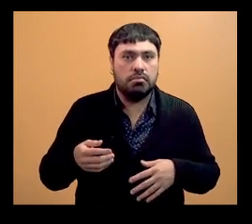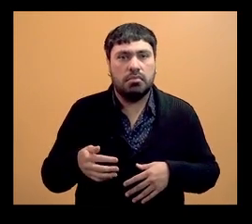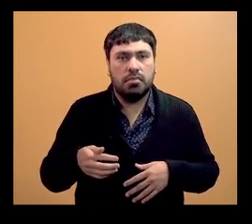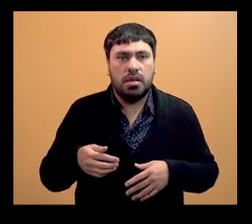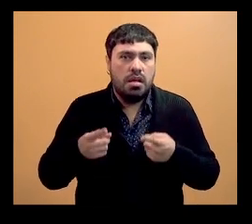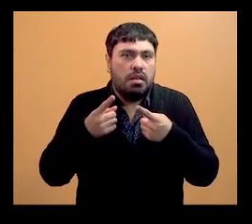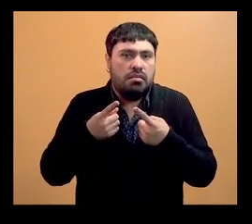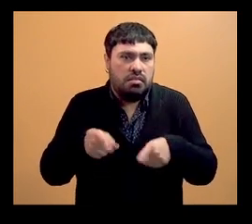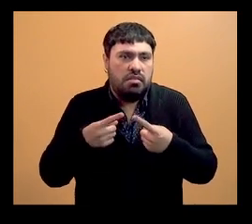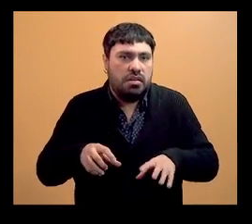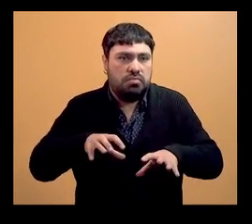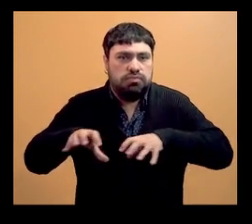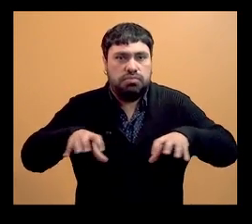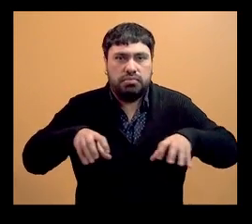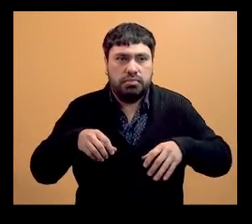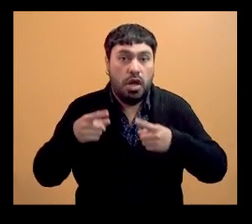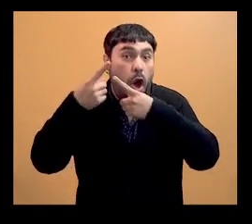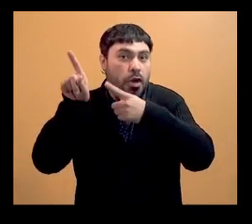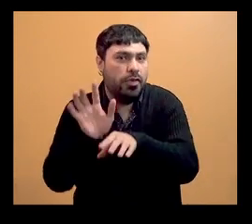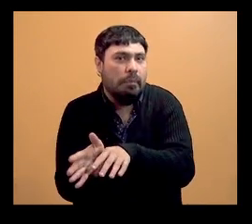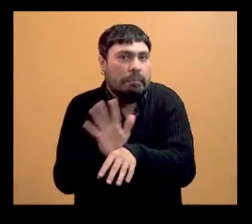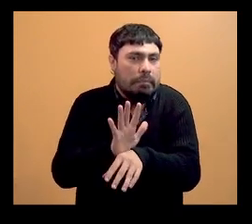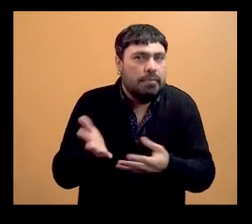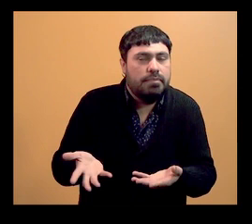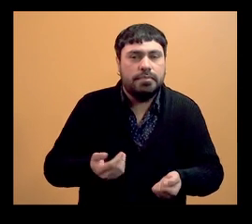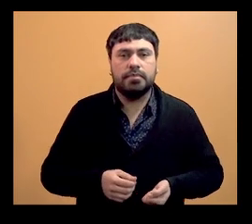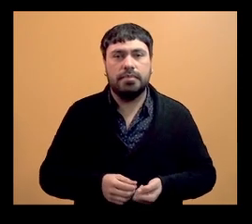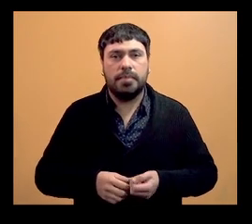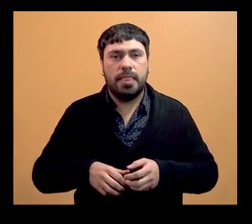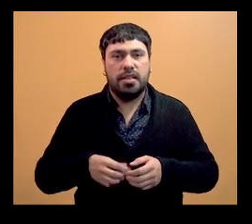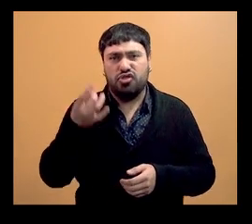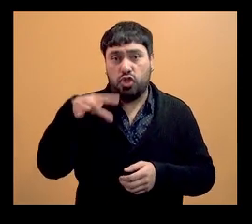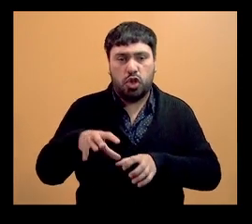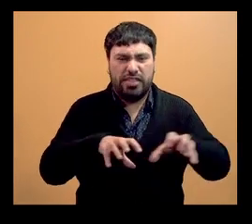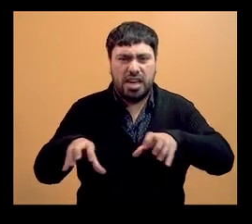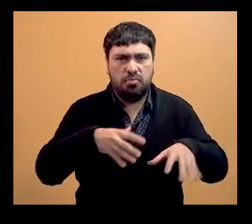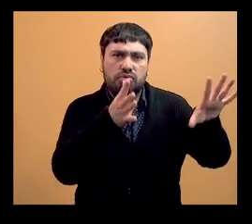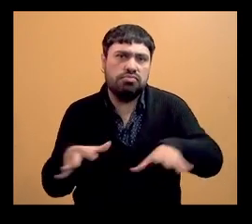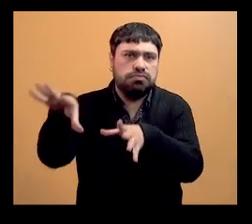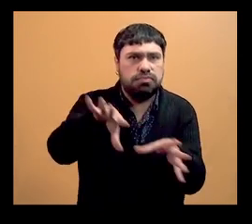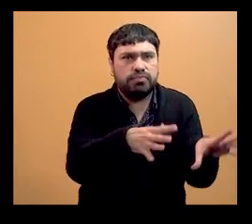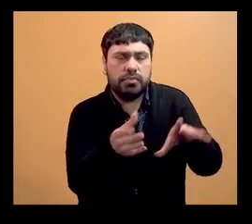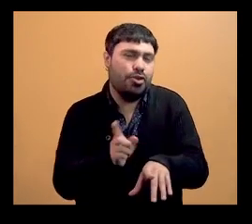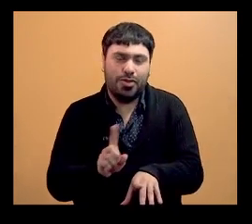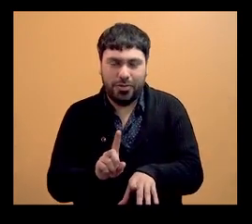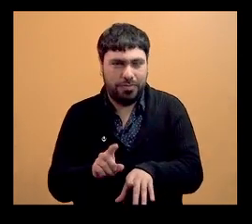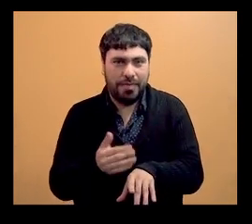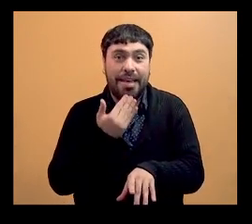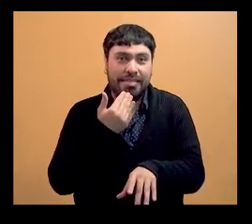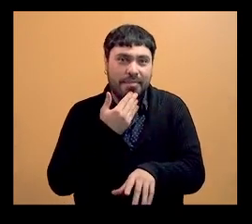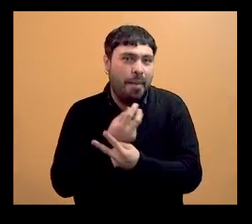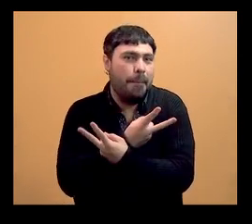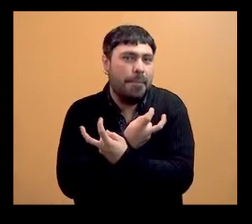pensábamos antes? Probablemente ahora pandemia está dentro de nuestro, ya no solo terremotos, maremotos, etcétera, está dentro de nuestro inconsciente colectivo